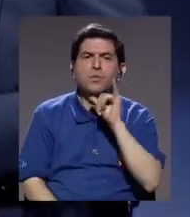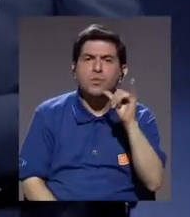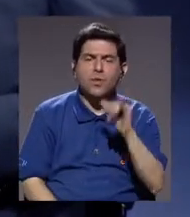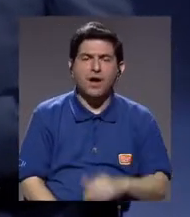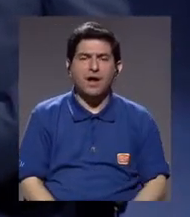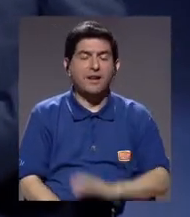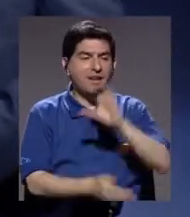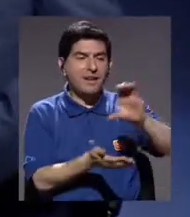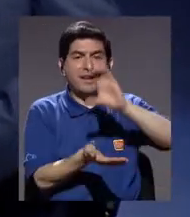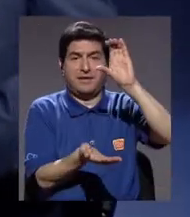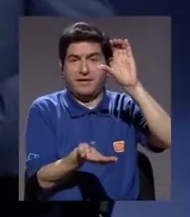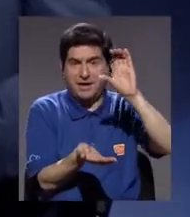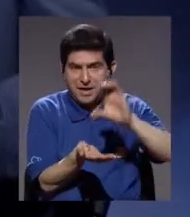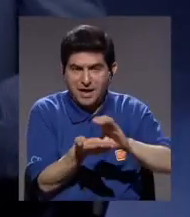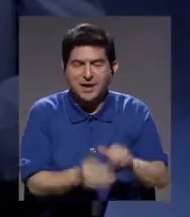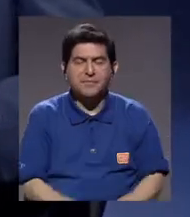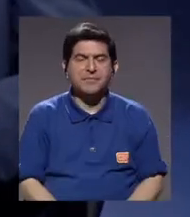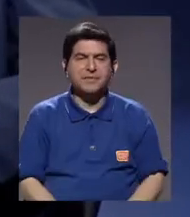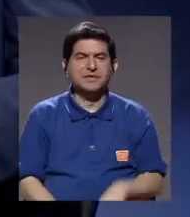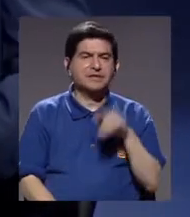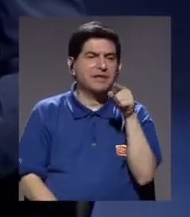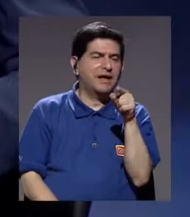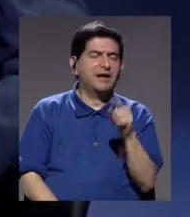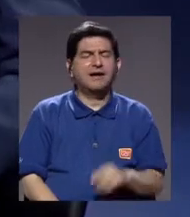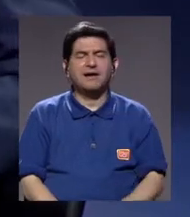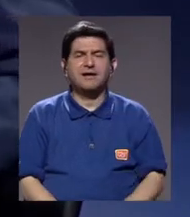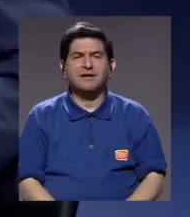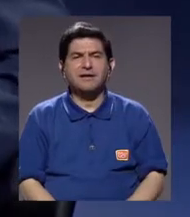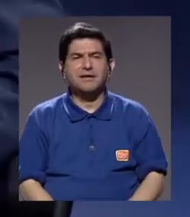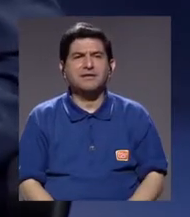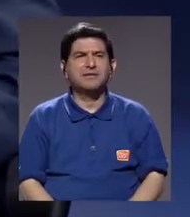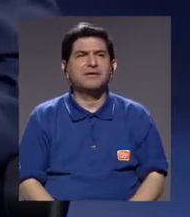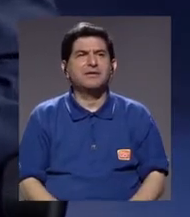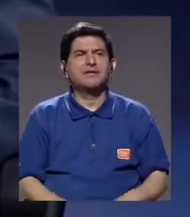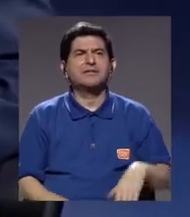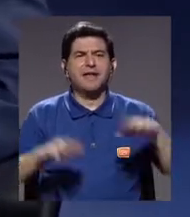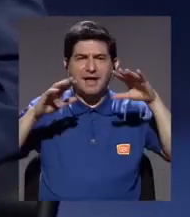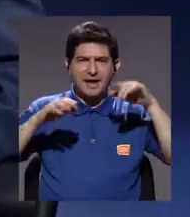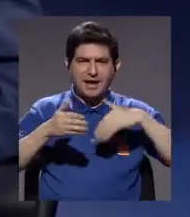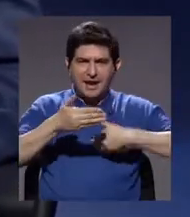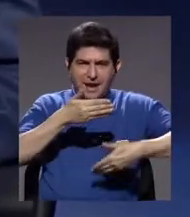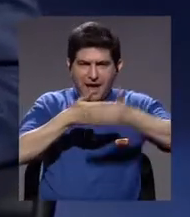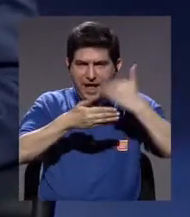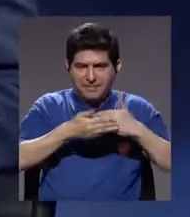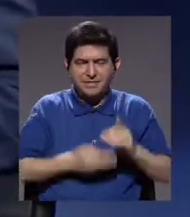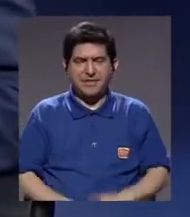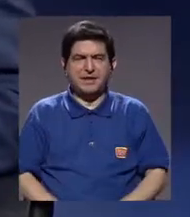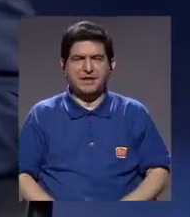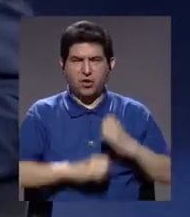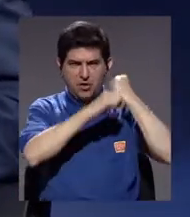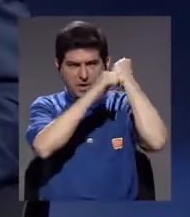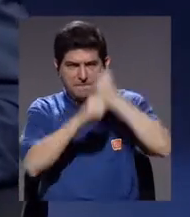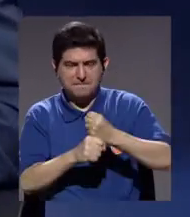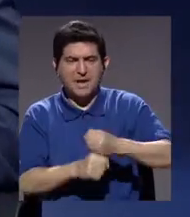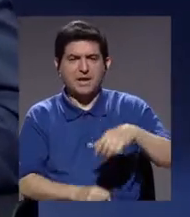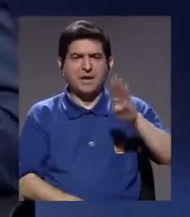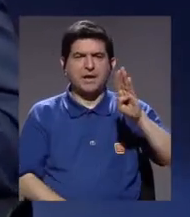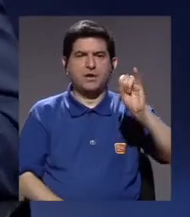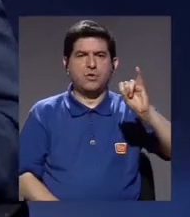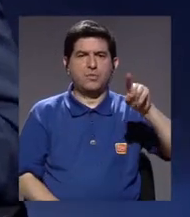es la capital de imperios como el Imperio Bizantino, por supuesto, más de 500